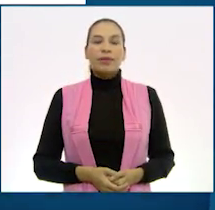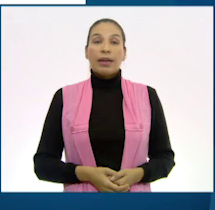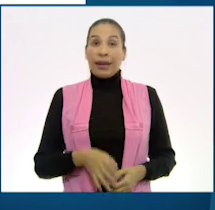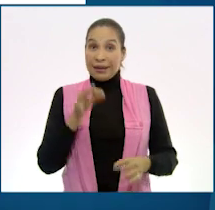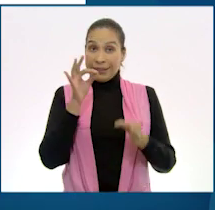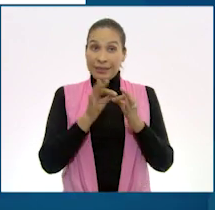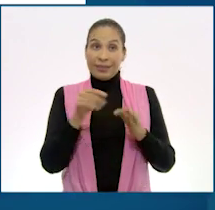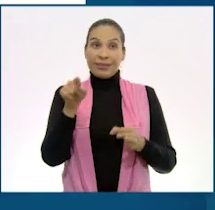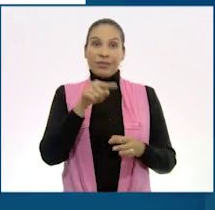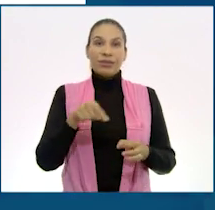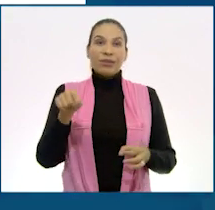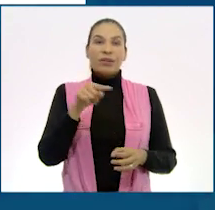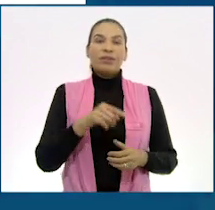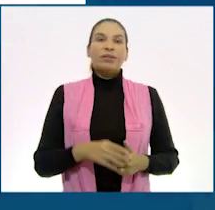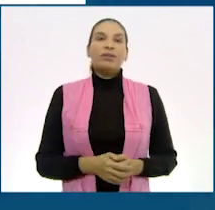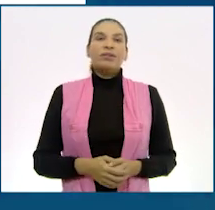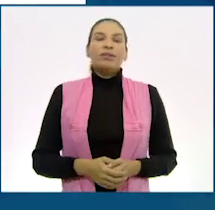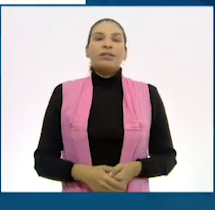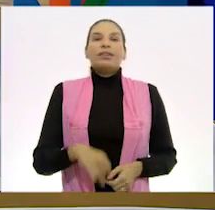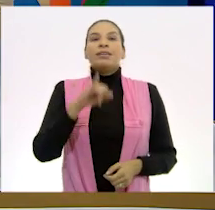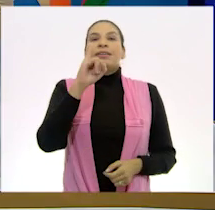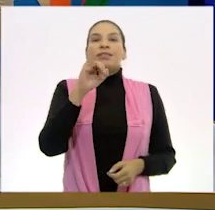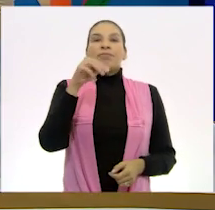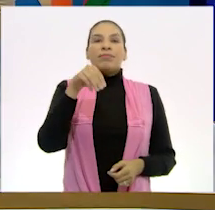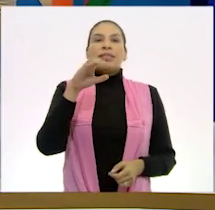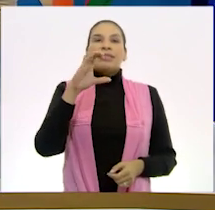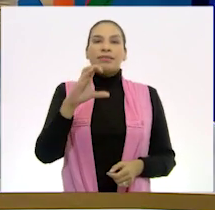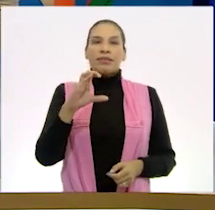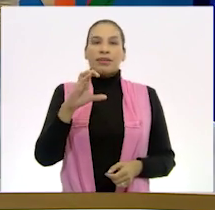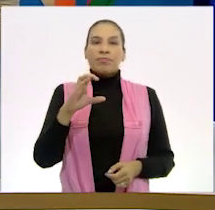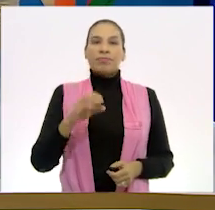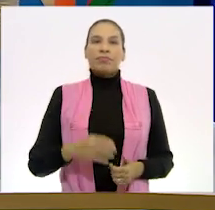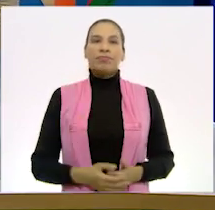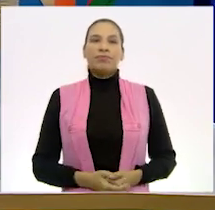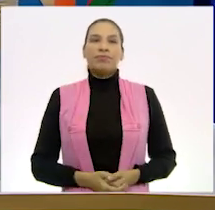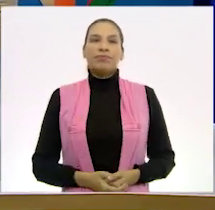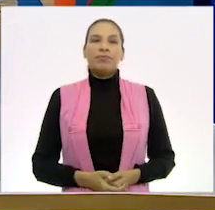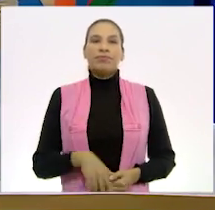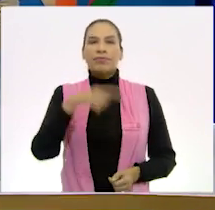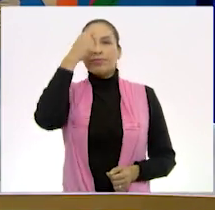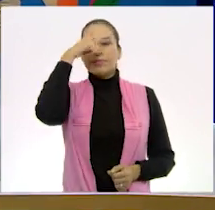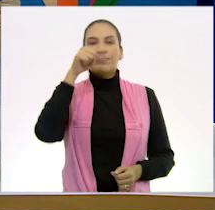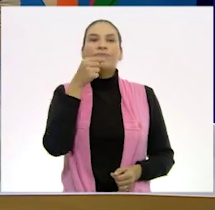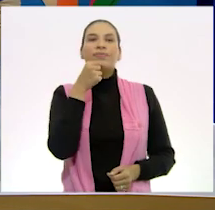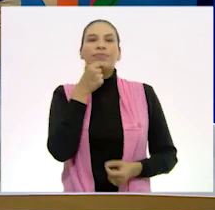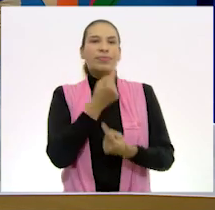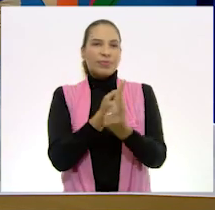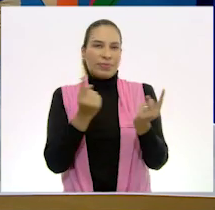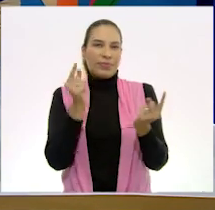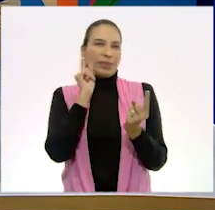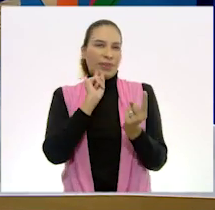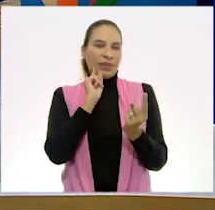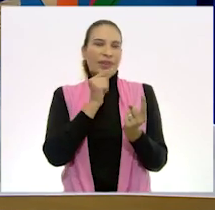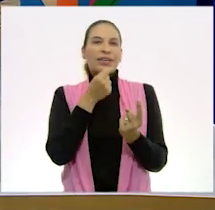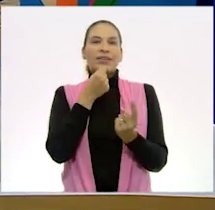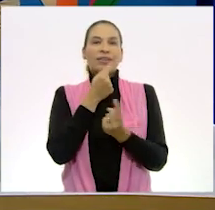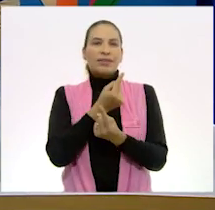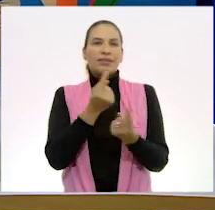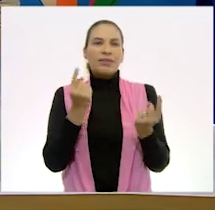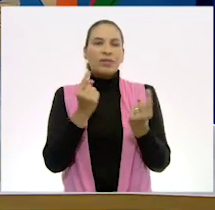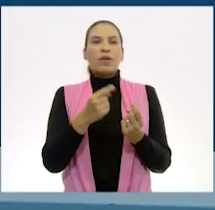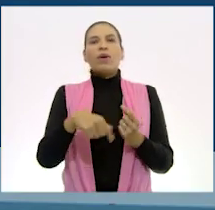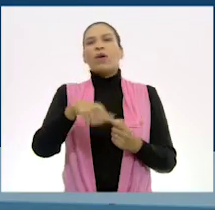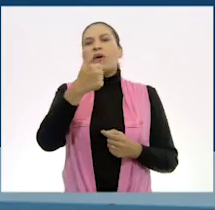¿Están listos? Índice de masa corporal para niñas niños de 11